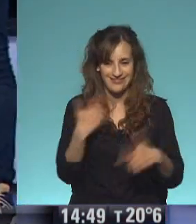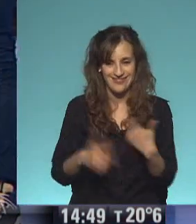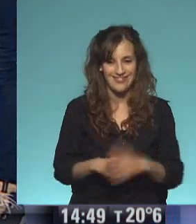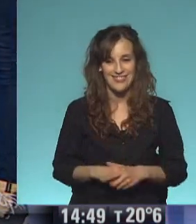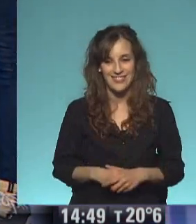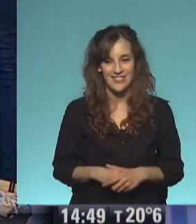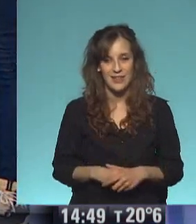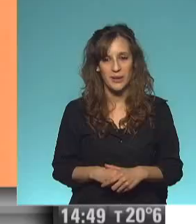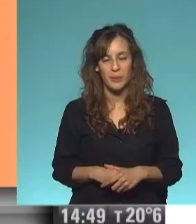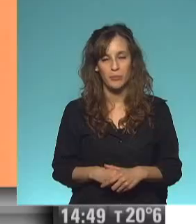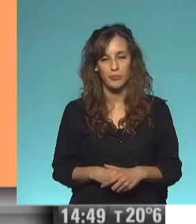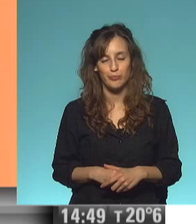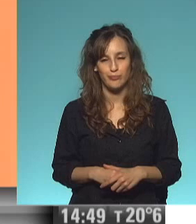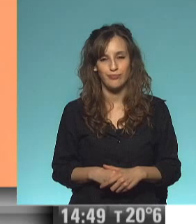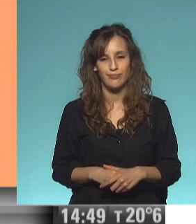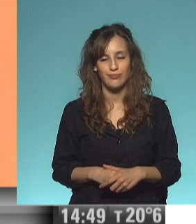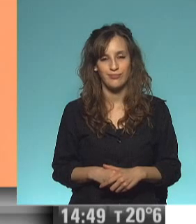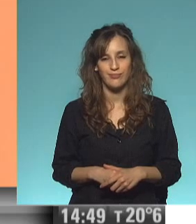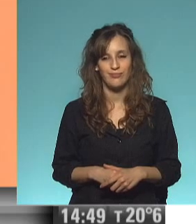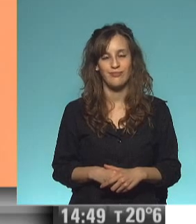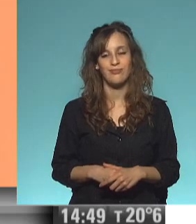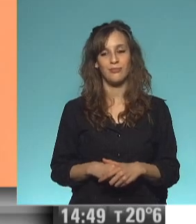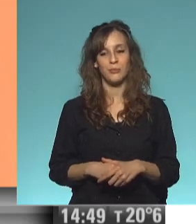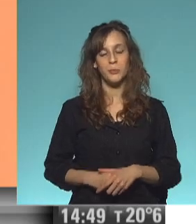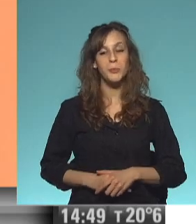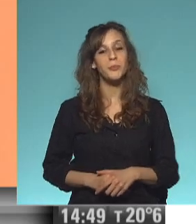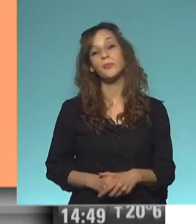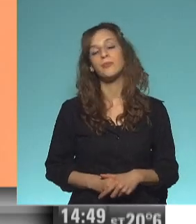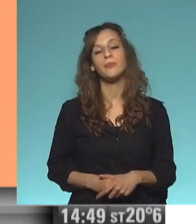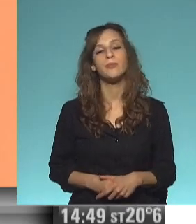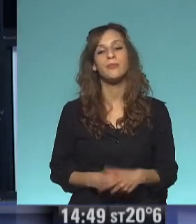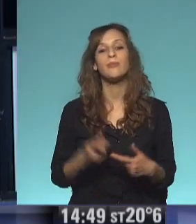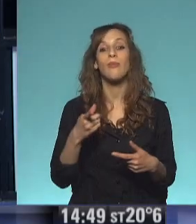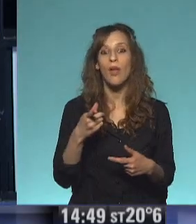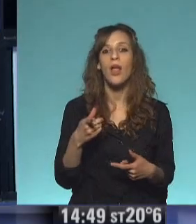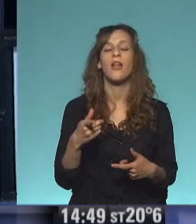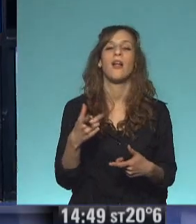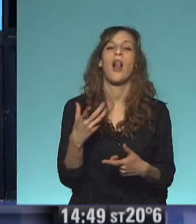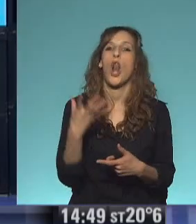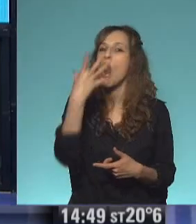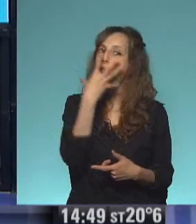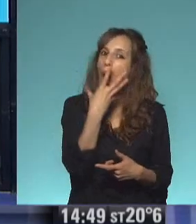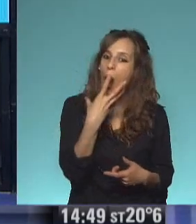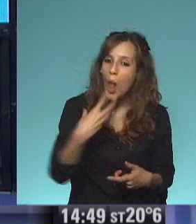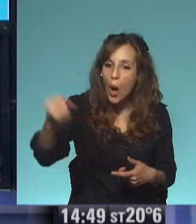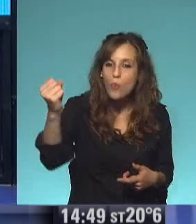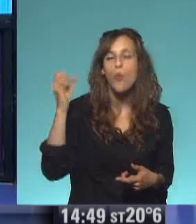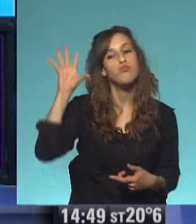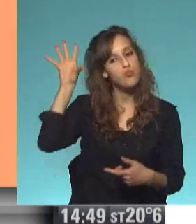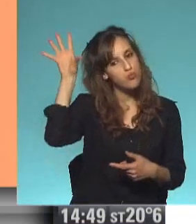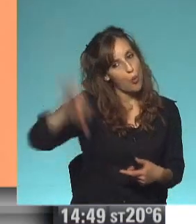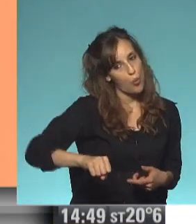Ponía el misterio. Es lindo que diga. Hay que buscar al lobo para que saque a la chiva.